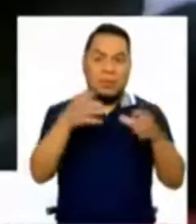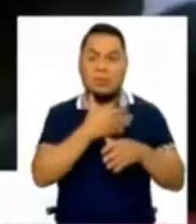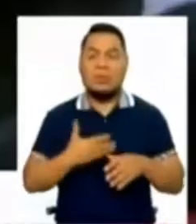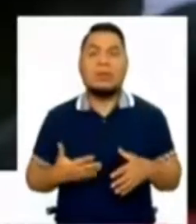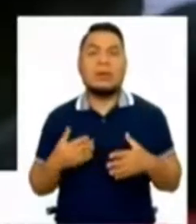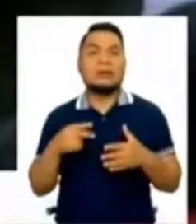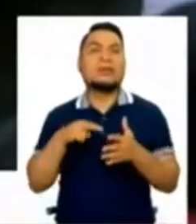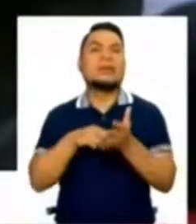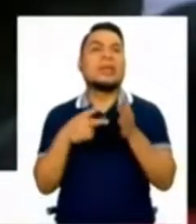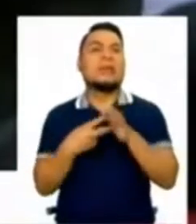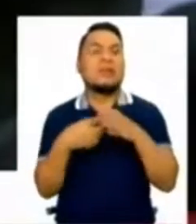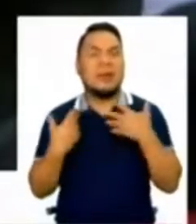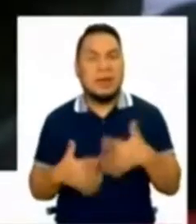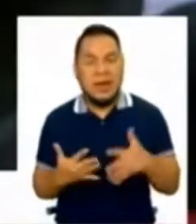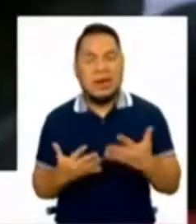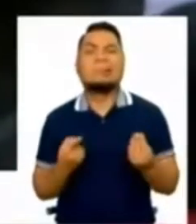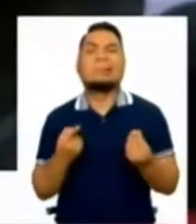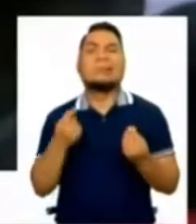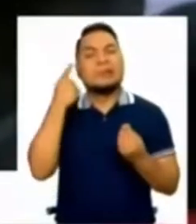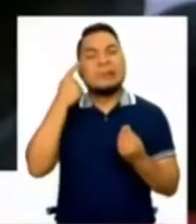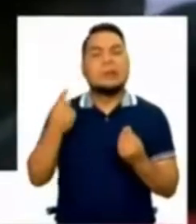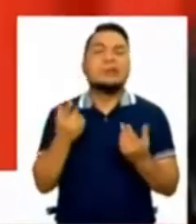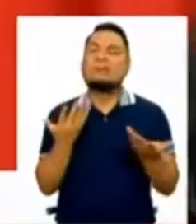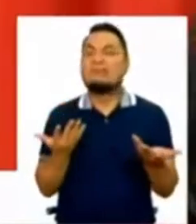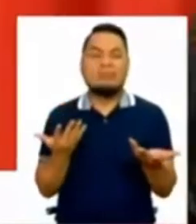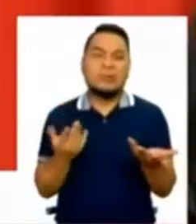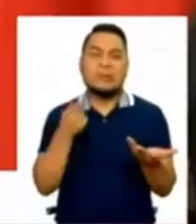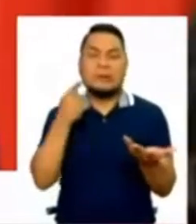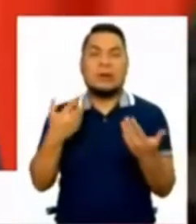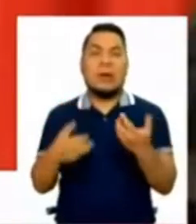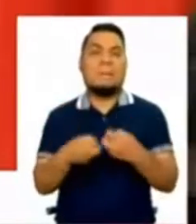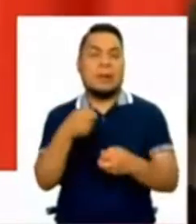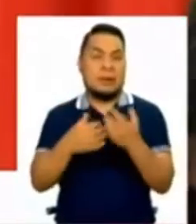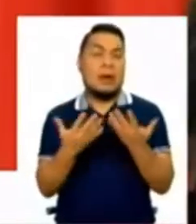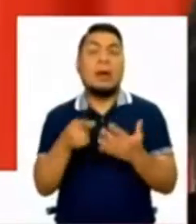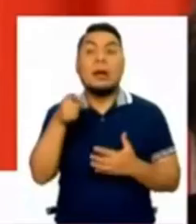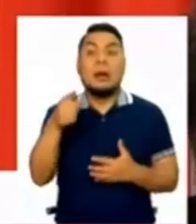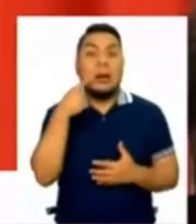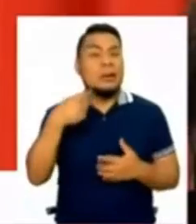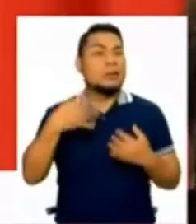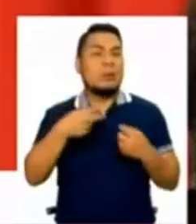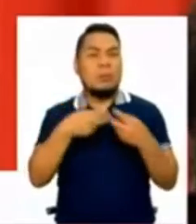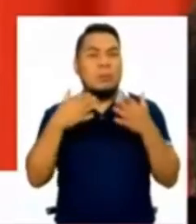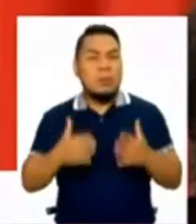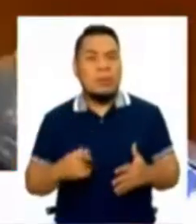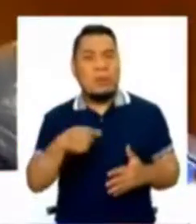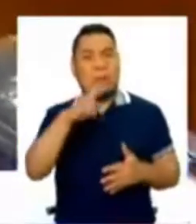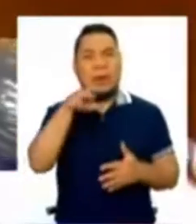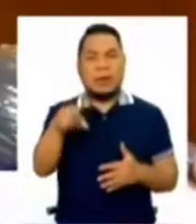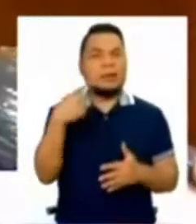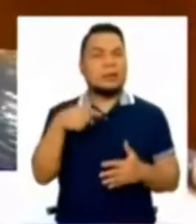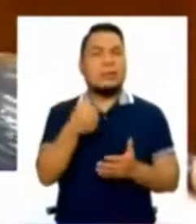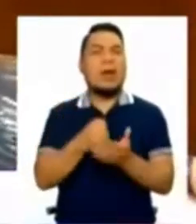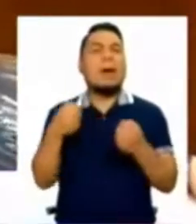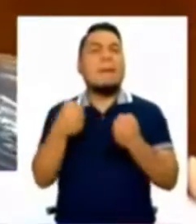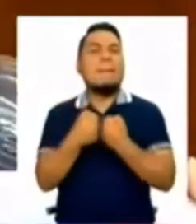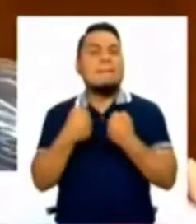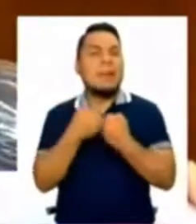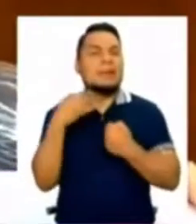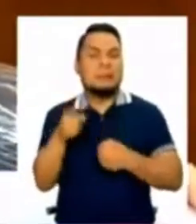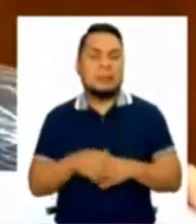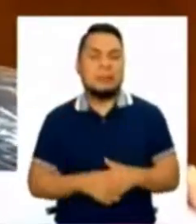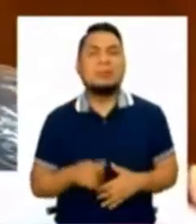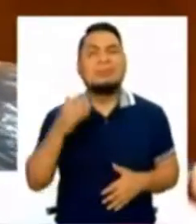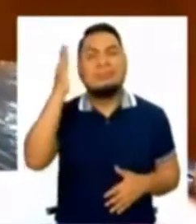Hola amigos de Publicontadores, el día de hoy te daremos a conocer que Aníbal Torres puso su cargo a disposición en una